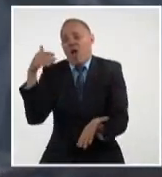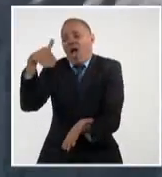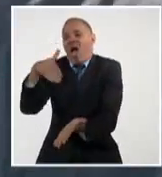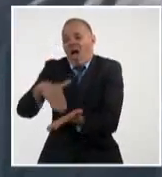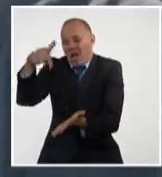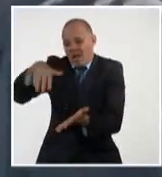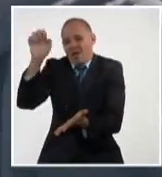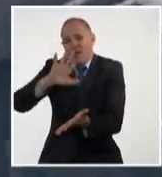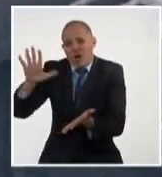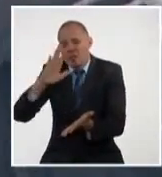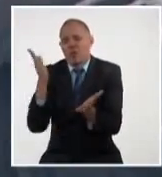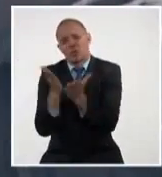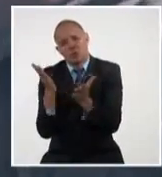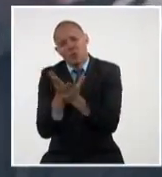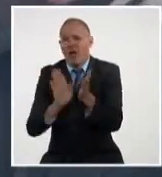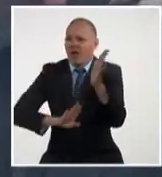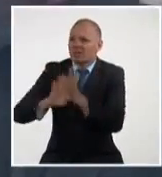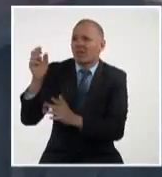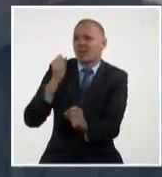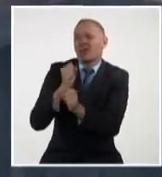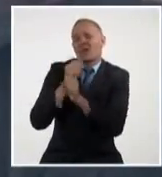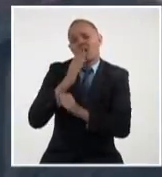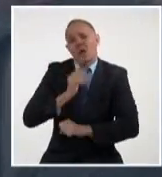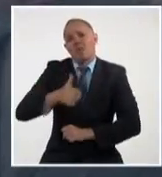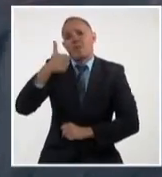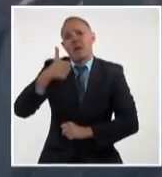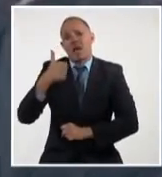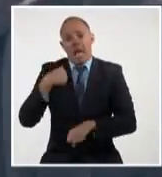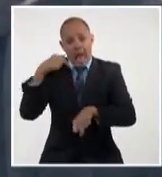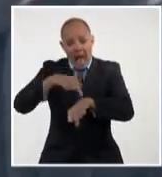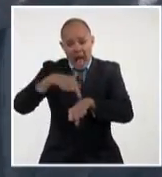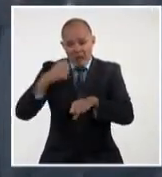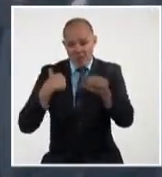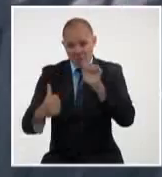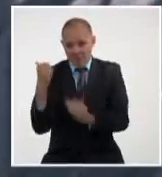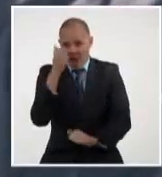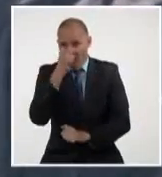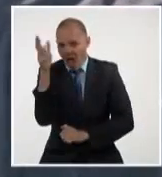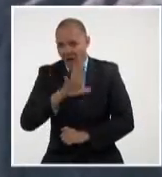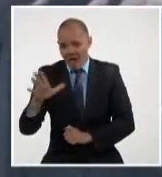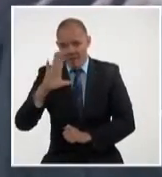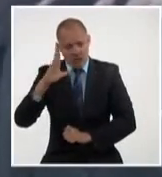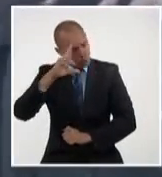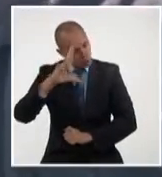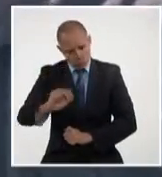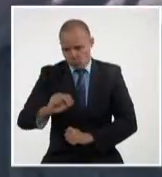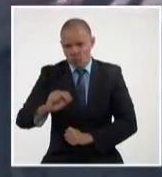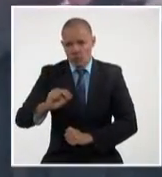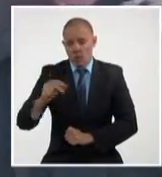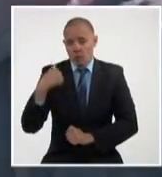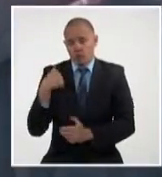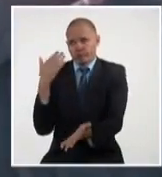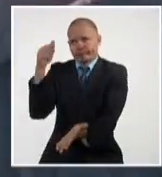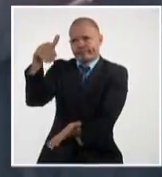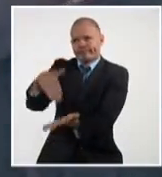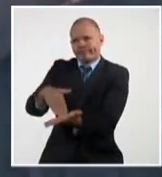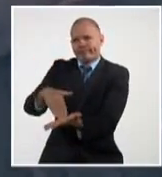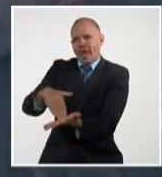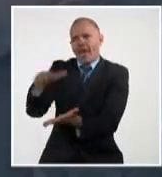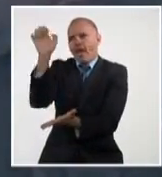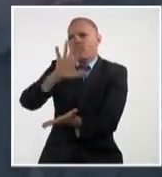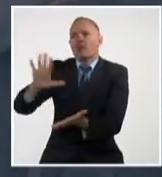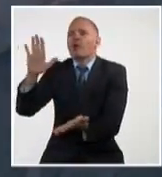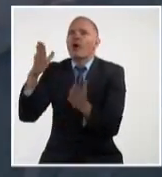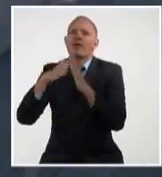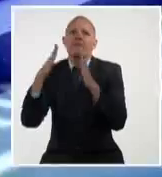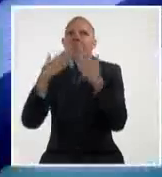vida. Ahora mismo no pienso volver a África. Mi objetivo es llegar a Europa, vivir en un lugar mejor,